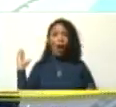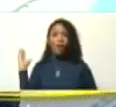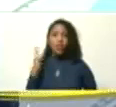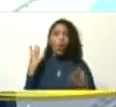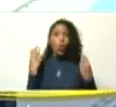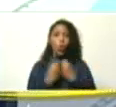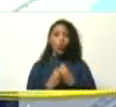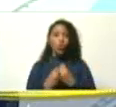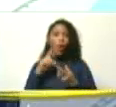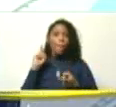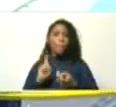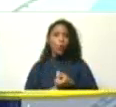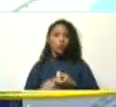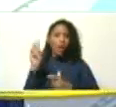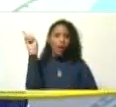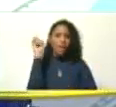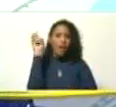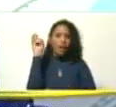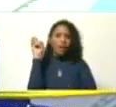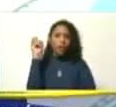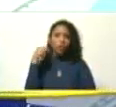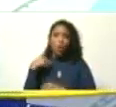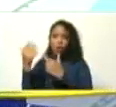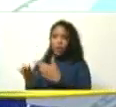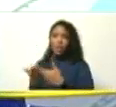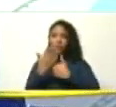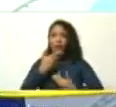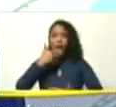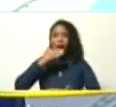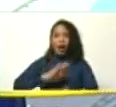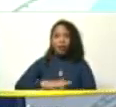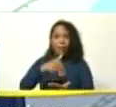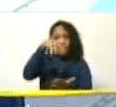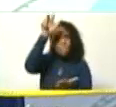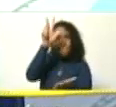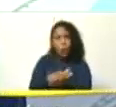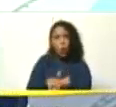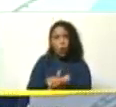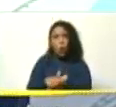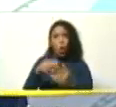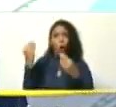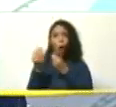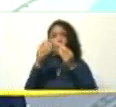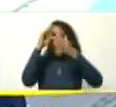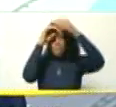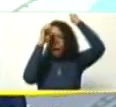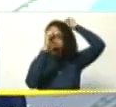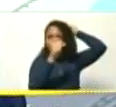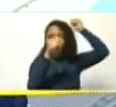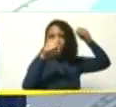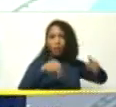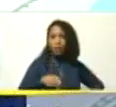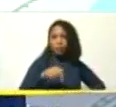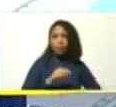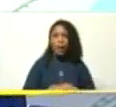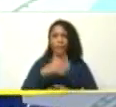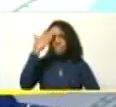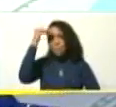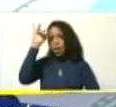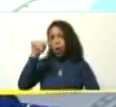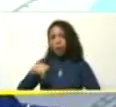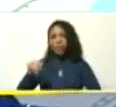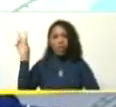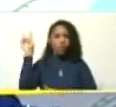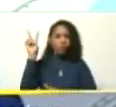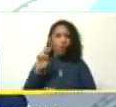el viernes, recibí las cartas credenciales de él que lo acreditan como embajador de México en